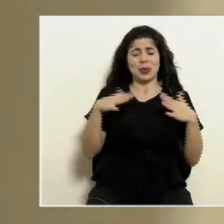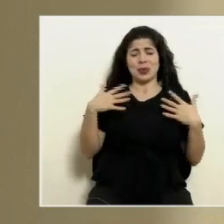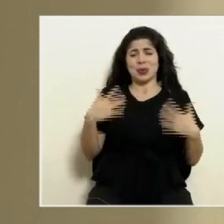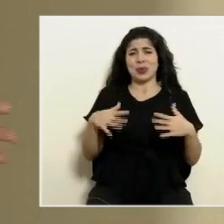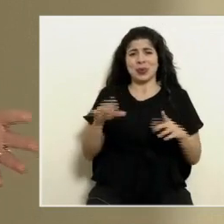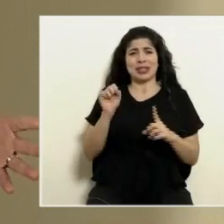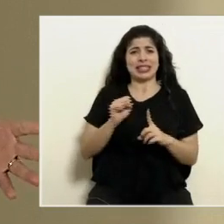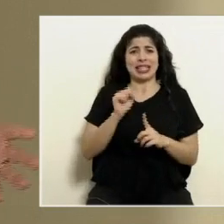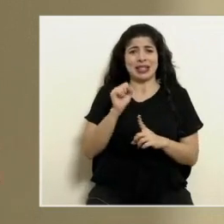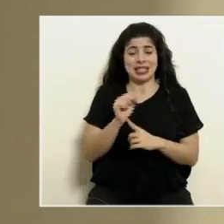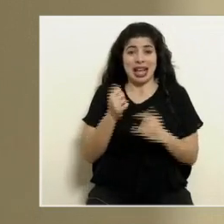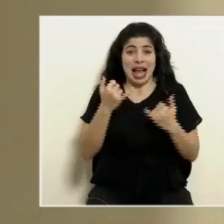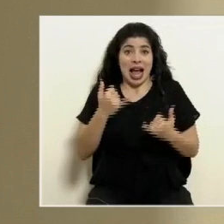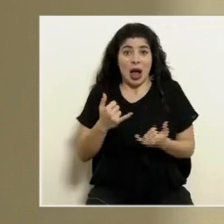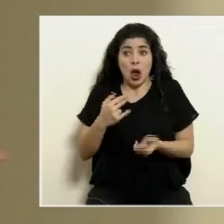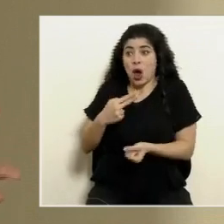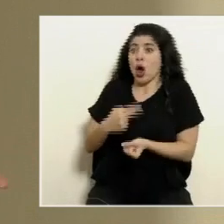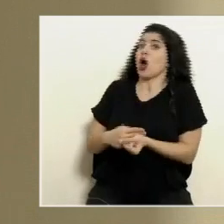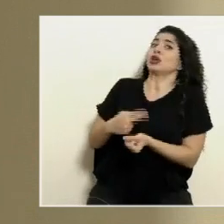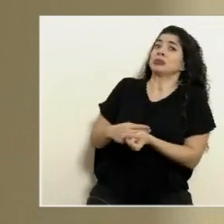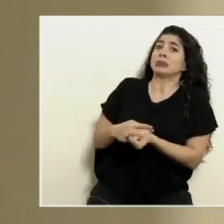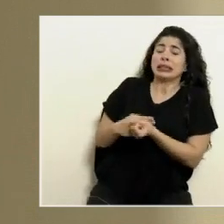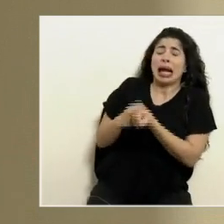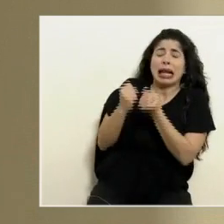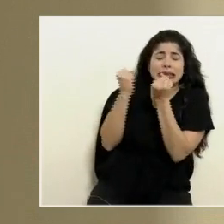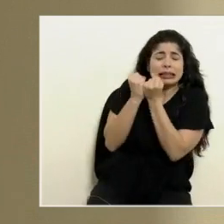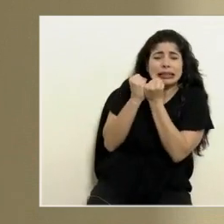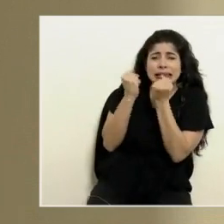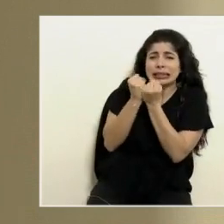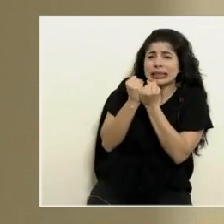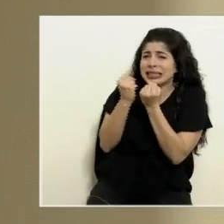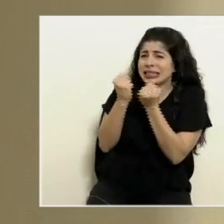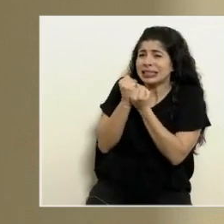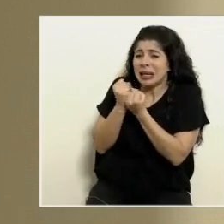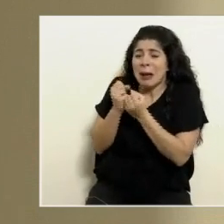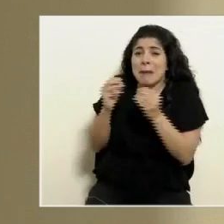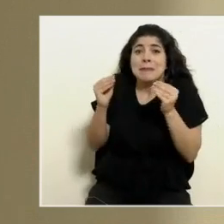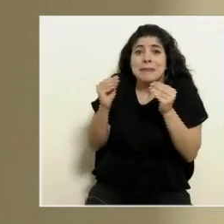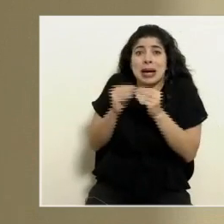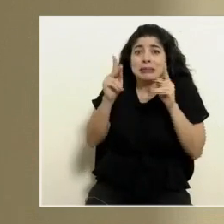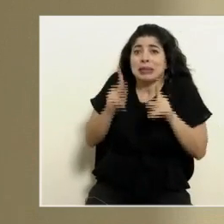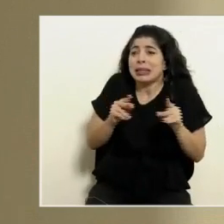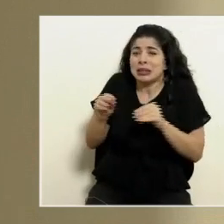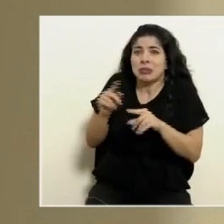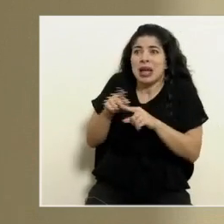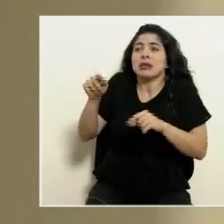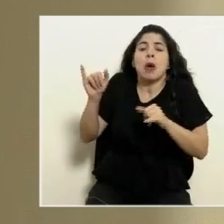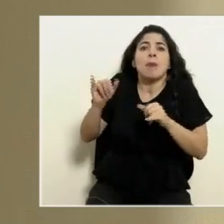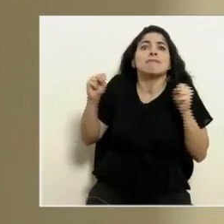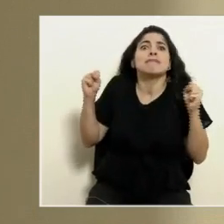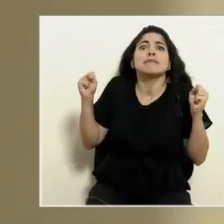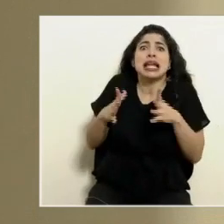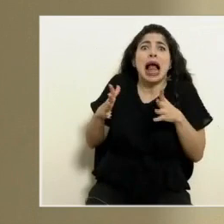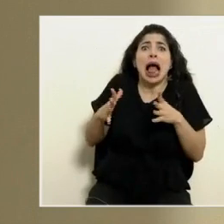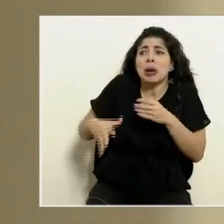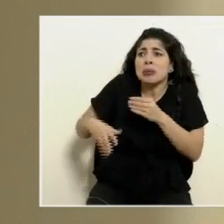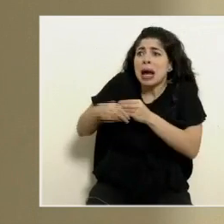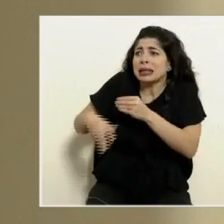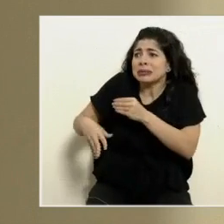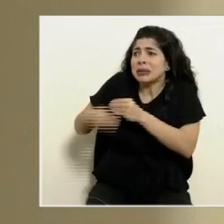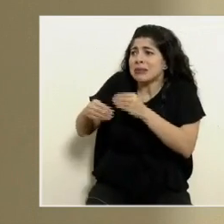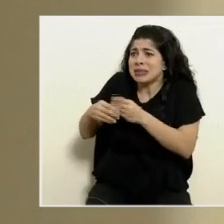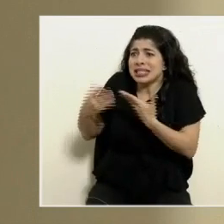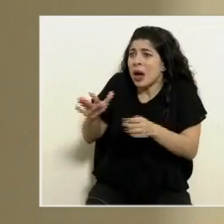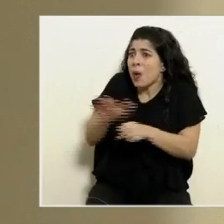estamos con los hospitales, que ya no hay campo, ¿verdad? No hay campo para más personas, están haciendo de verdad milagros los hospitales para